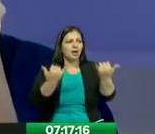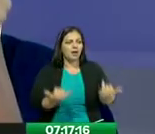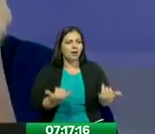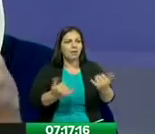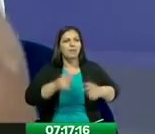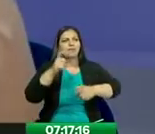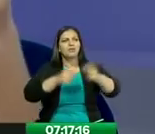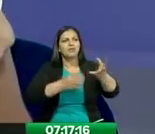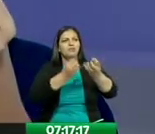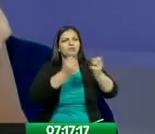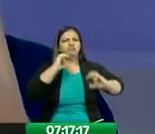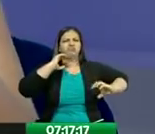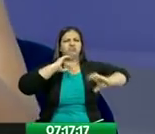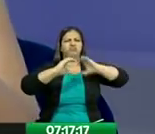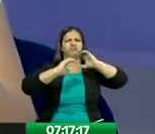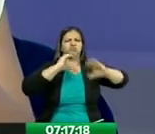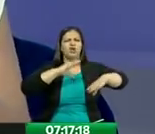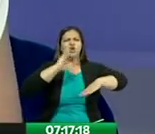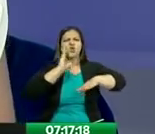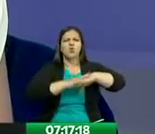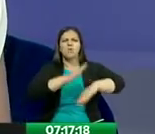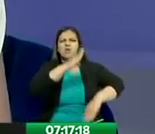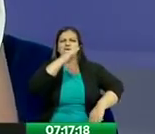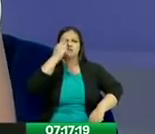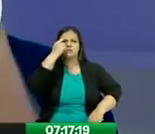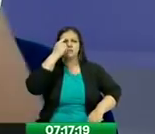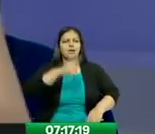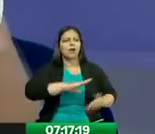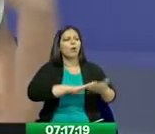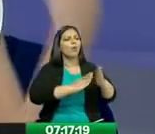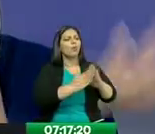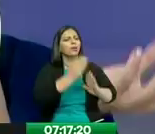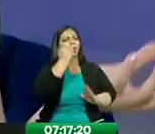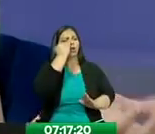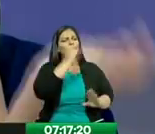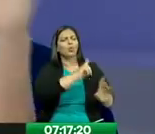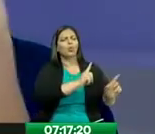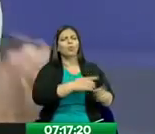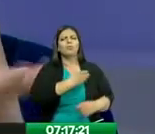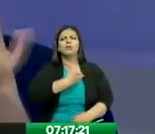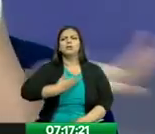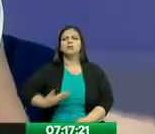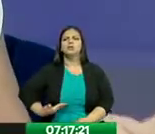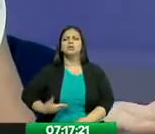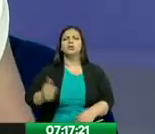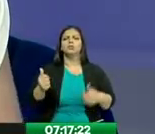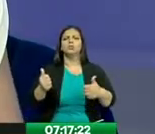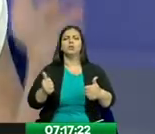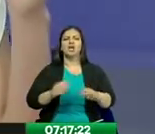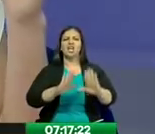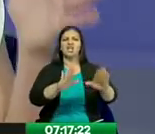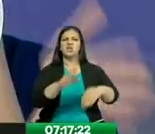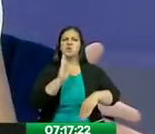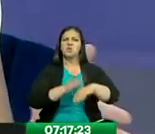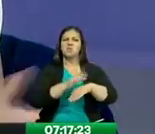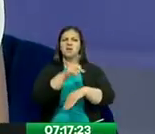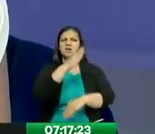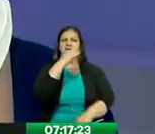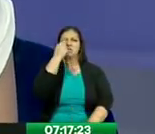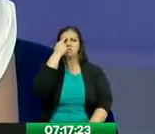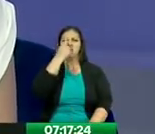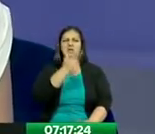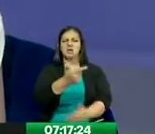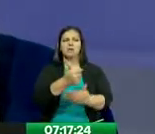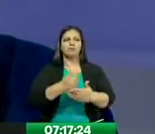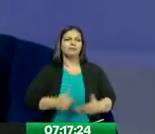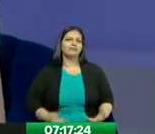porque necesitamos encontrar a un culpable sin que sea la CONAIE, sin que sea el presidente, y quiénes son los que no tienen el respaldo, quiénes son los que no pueden movilizar Quito,